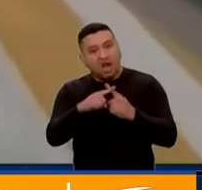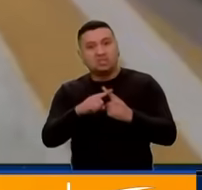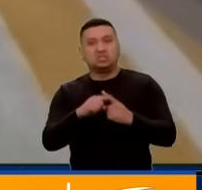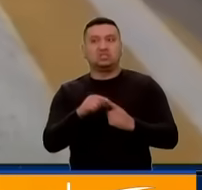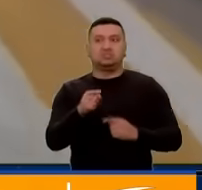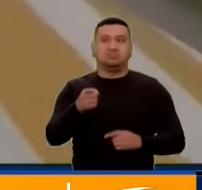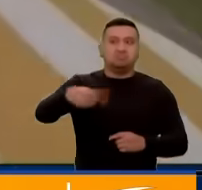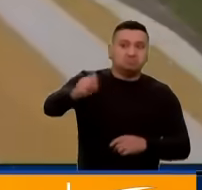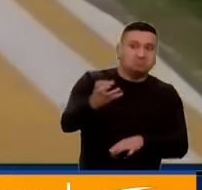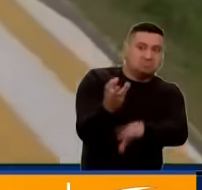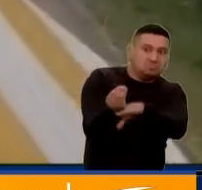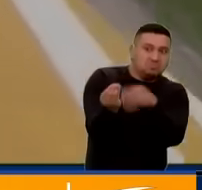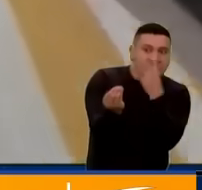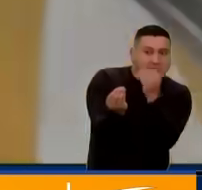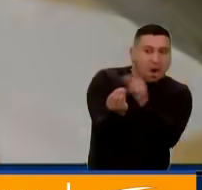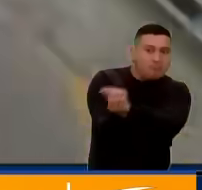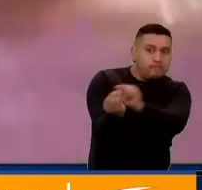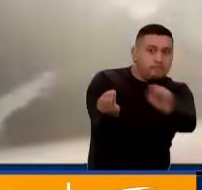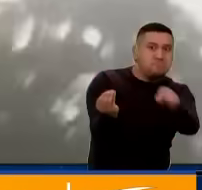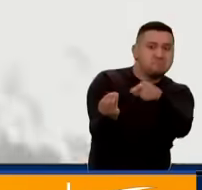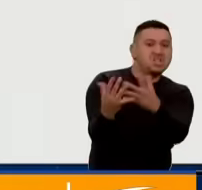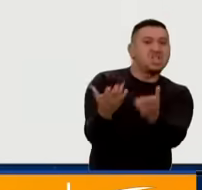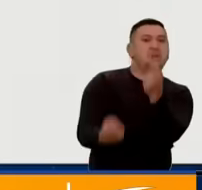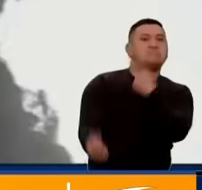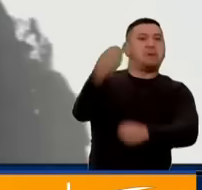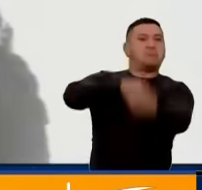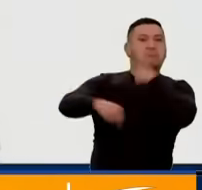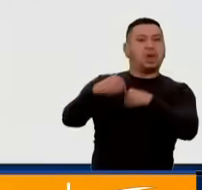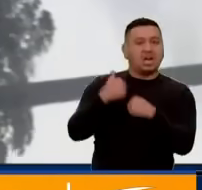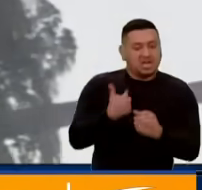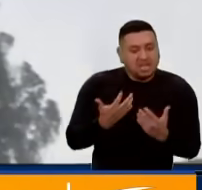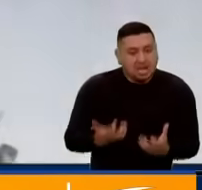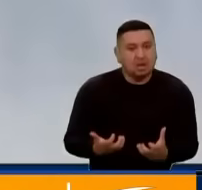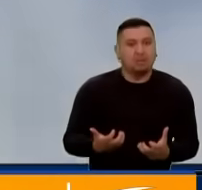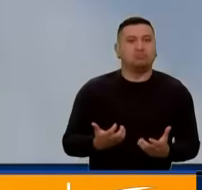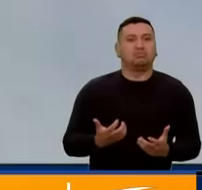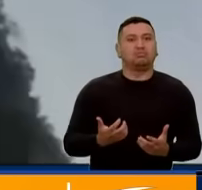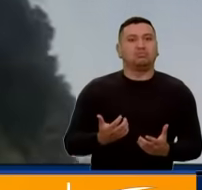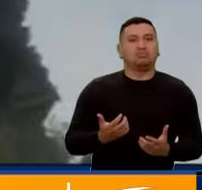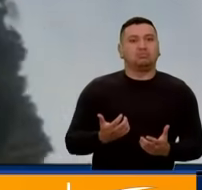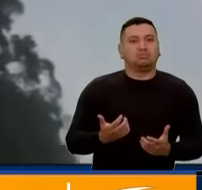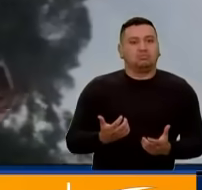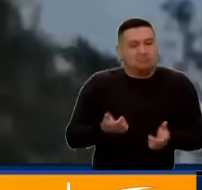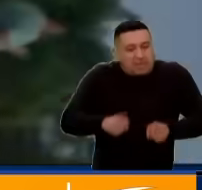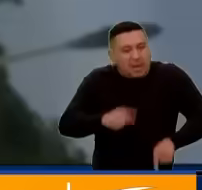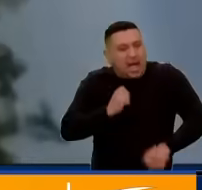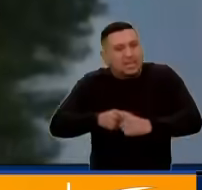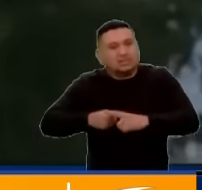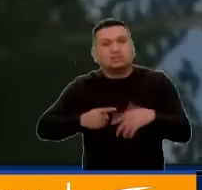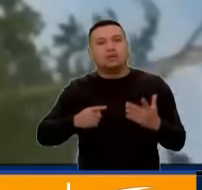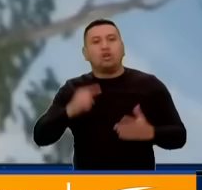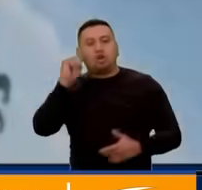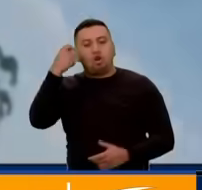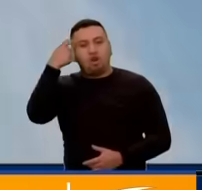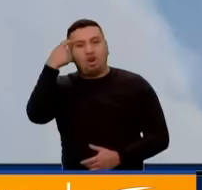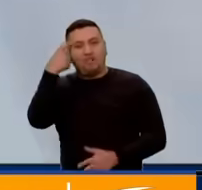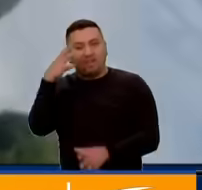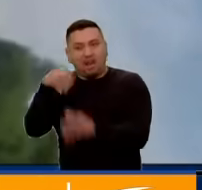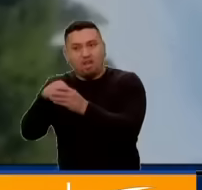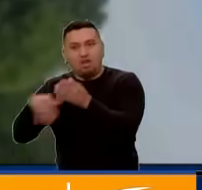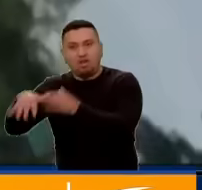elección del actual gobernador de Arauca, que ha sido también cuestionado por cercanías con este